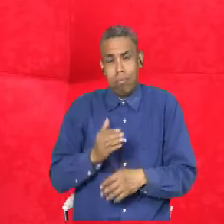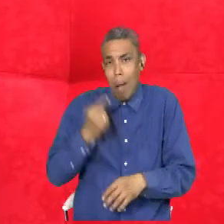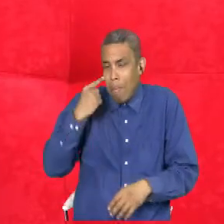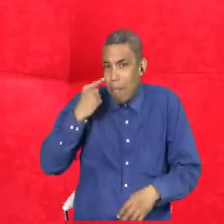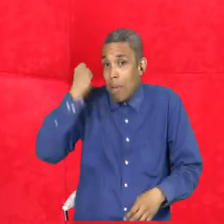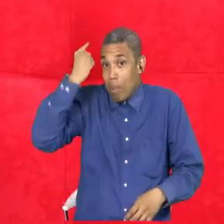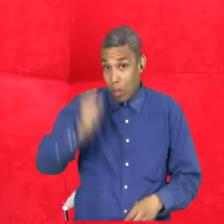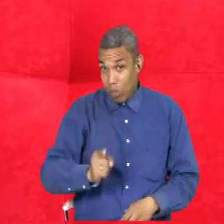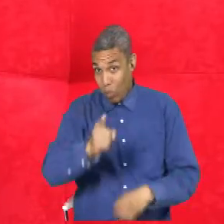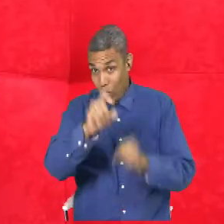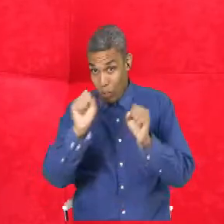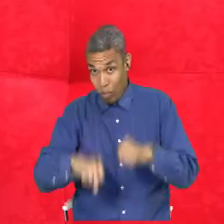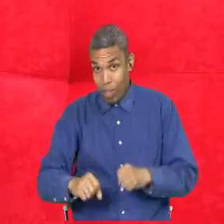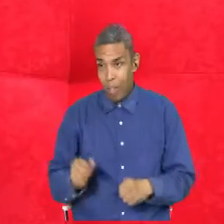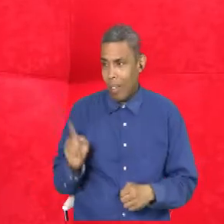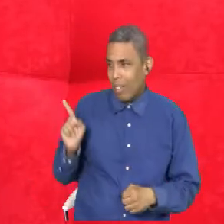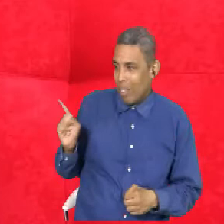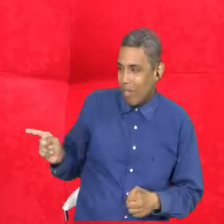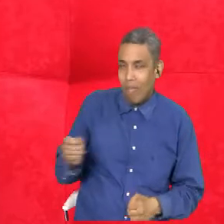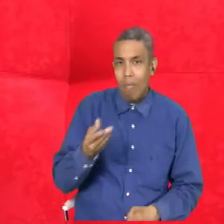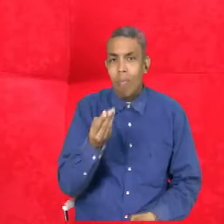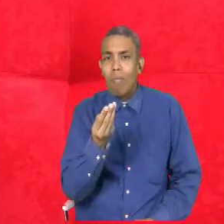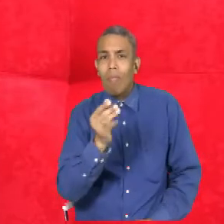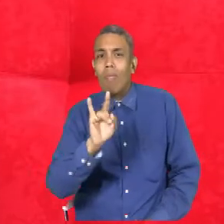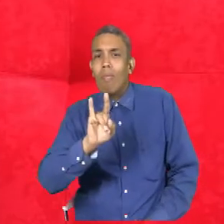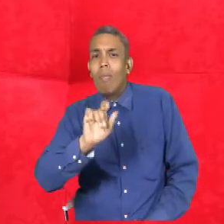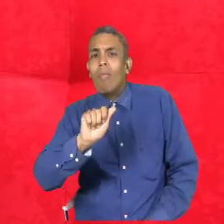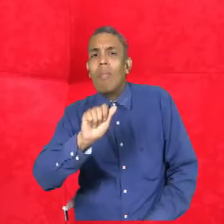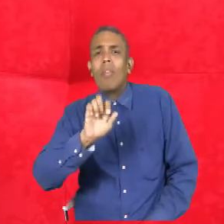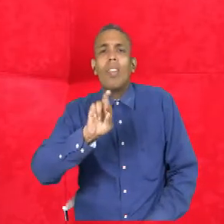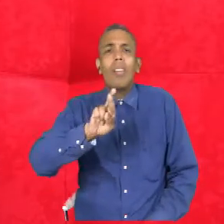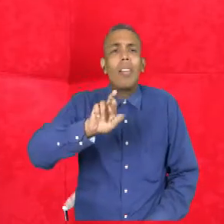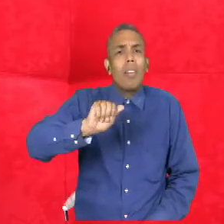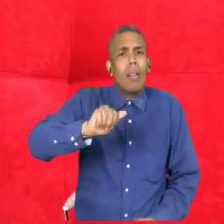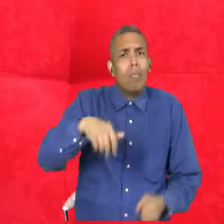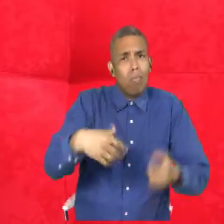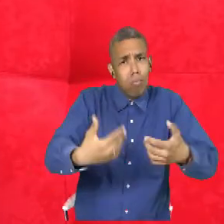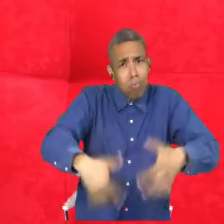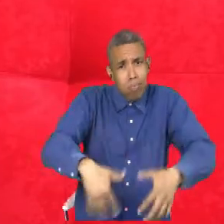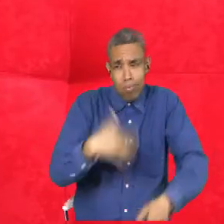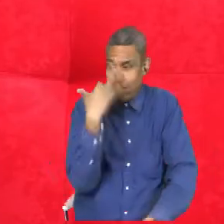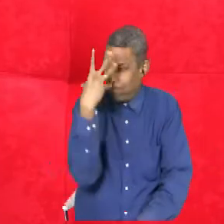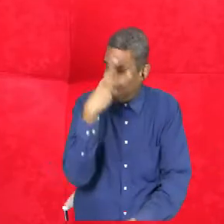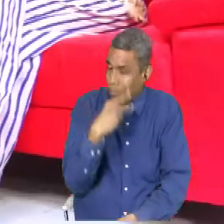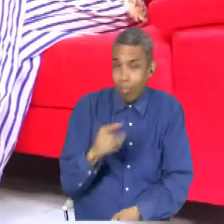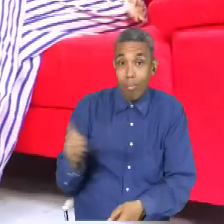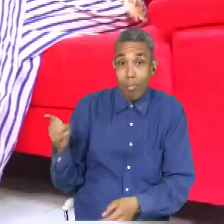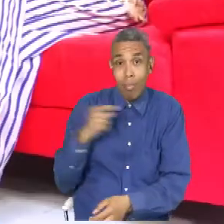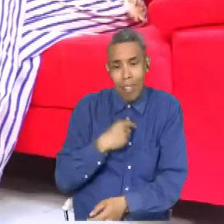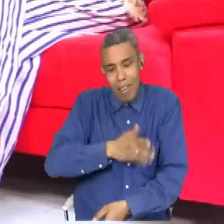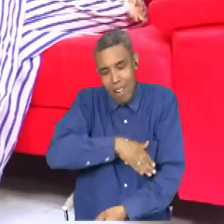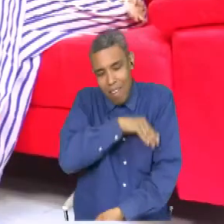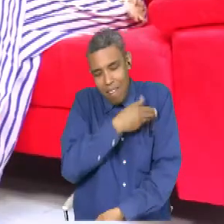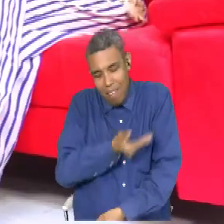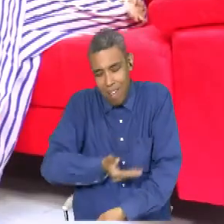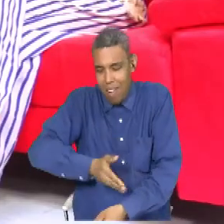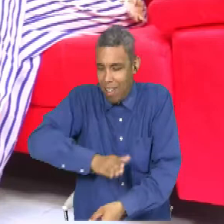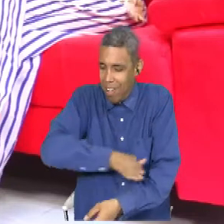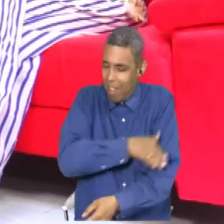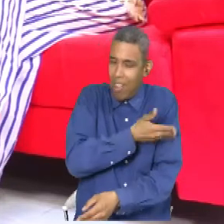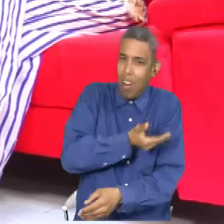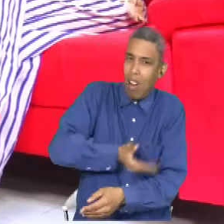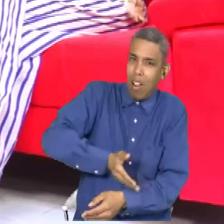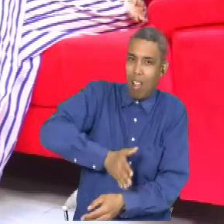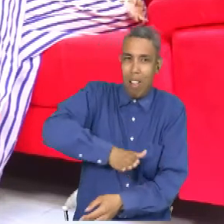pueden perder. Kiara cantando otra música es muy bella, muy bella. Es una forma también como de pronto conocer